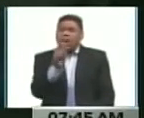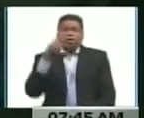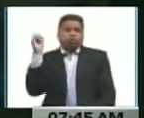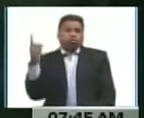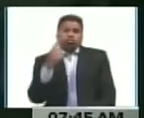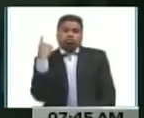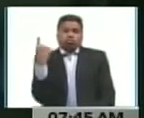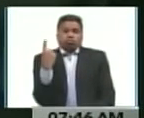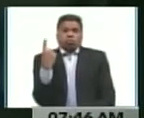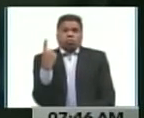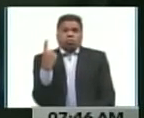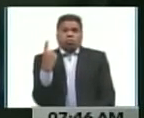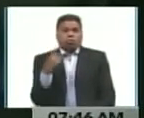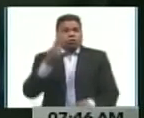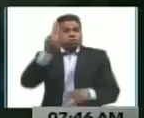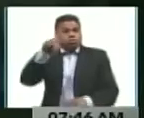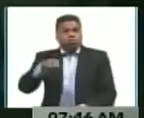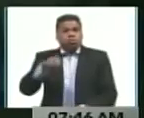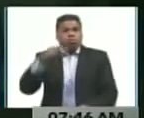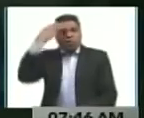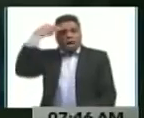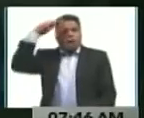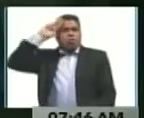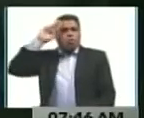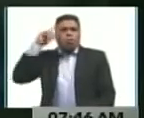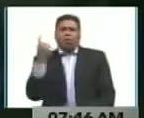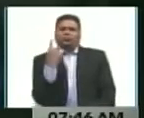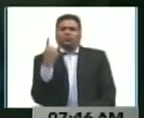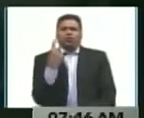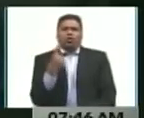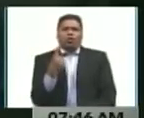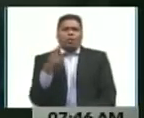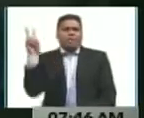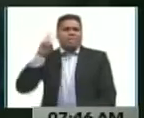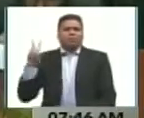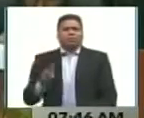la Revolución Bolivariana, que no es amenaza para nadie,